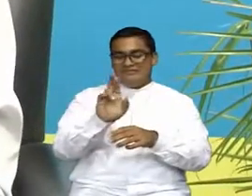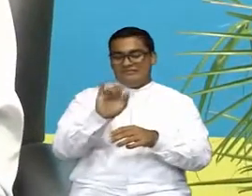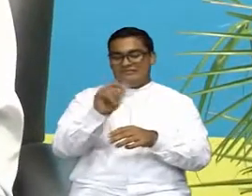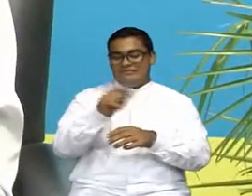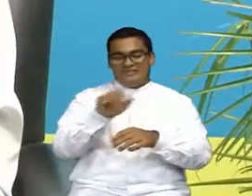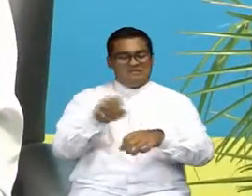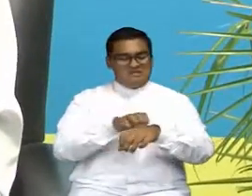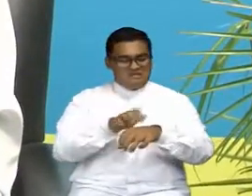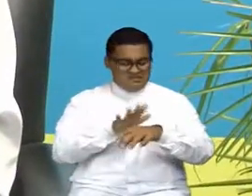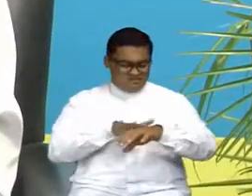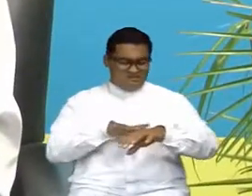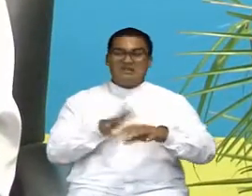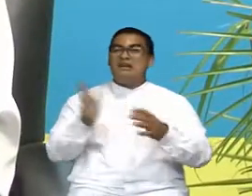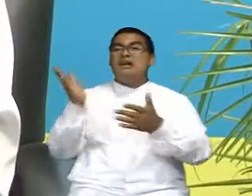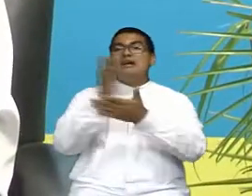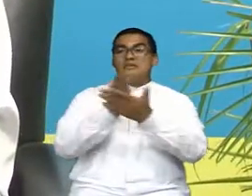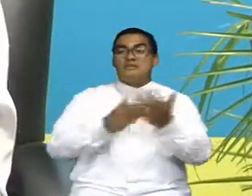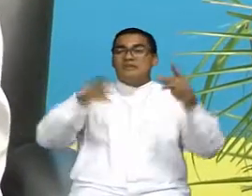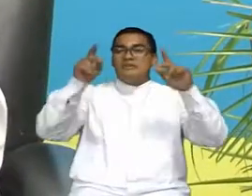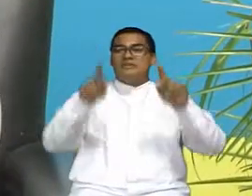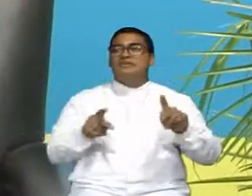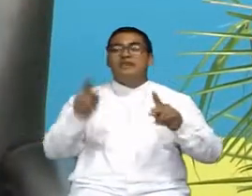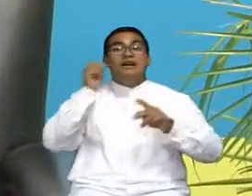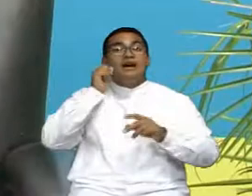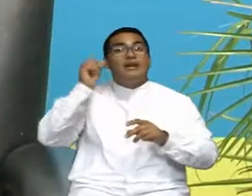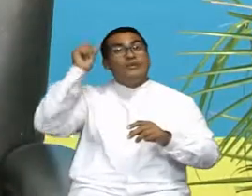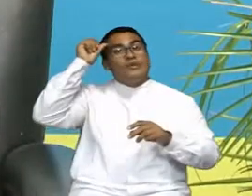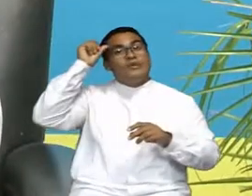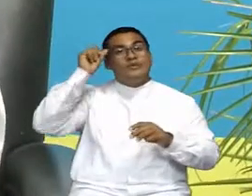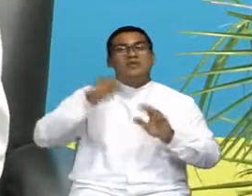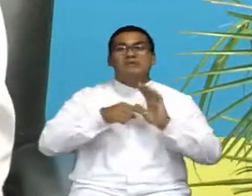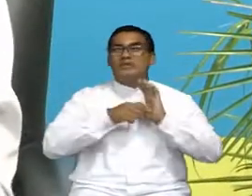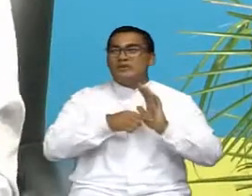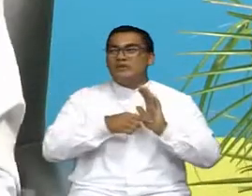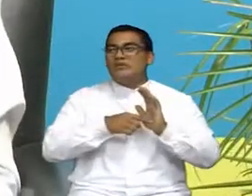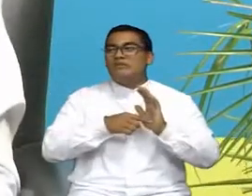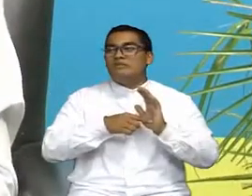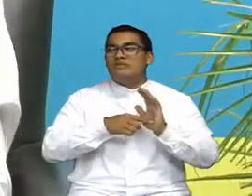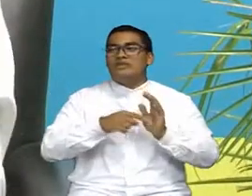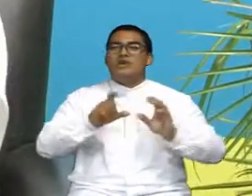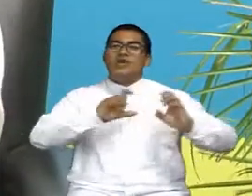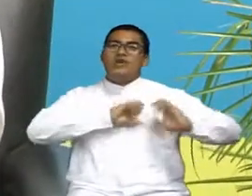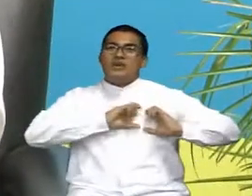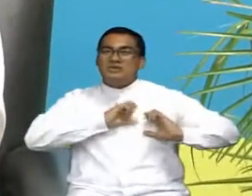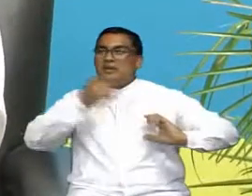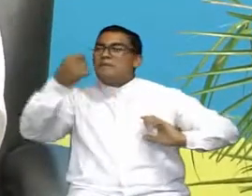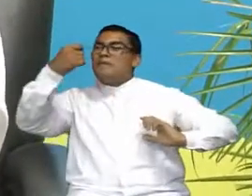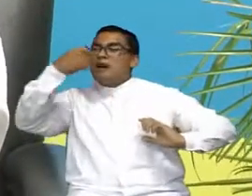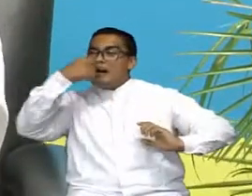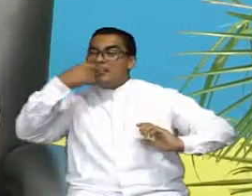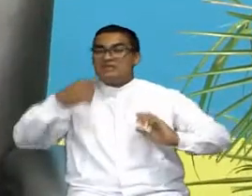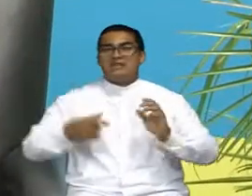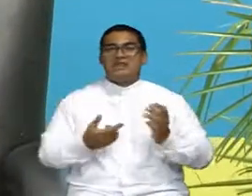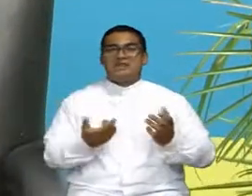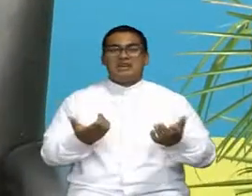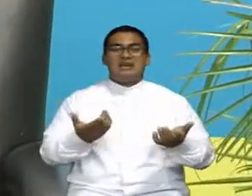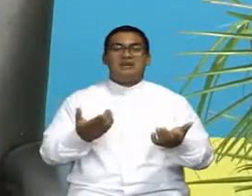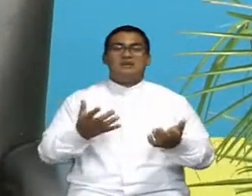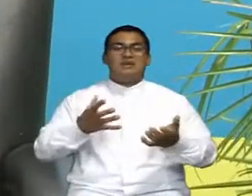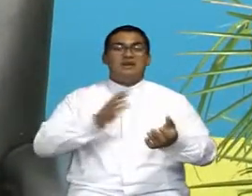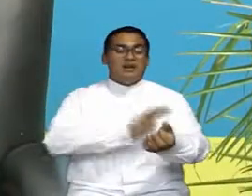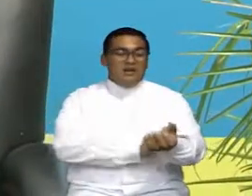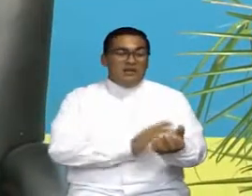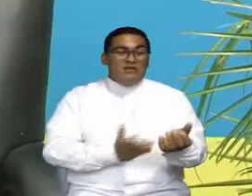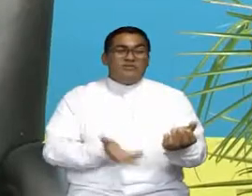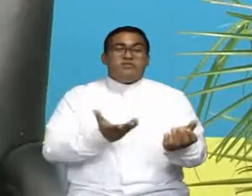los pacientes adultos, de la edad adulta, que toman fármacos como la aspirinita o fármacos como warfarina, que estos son, y la warfarina